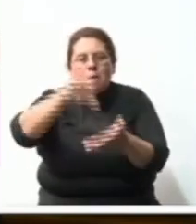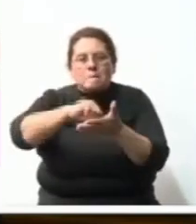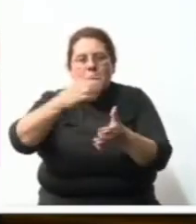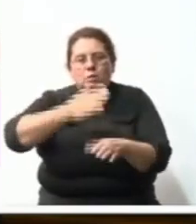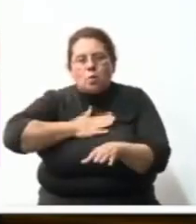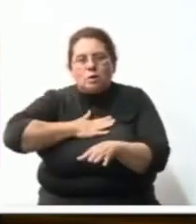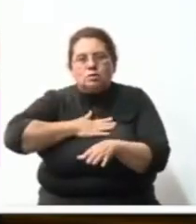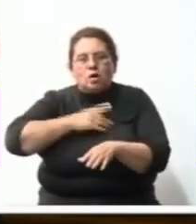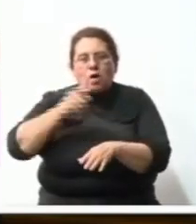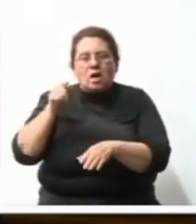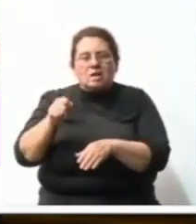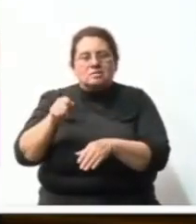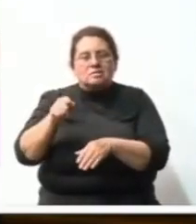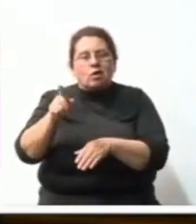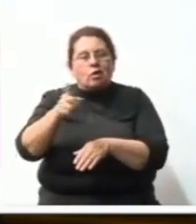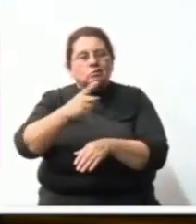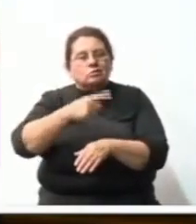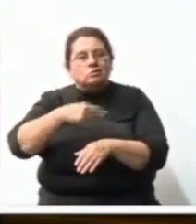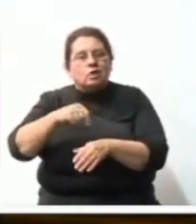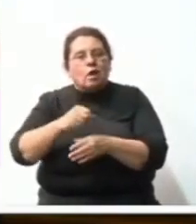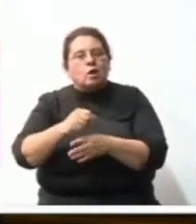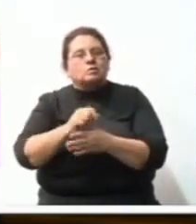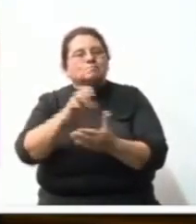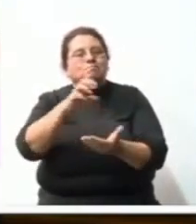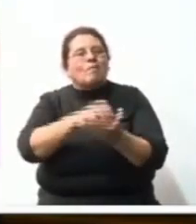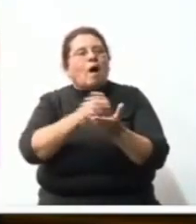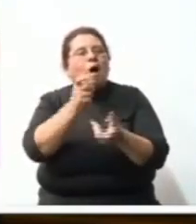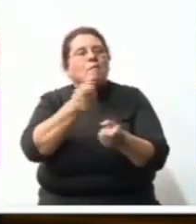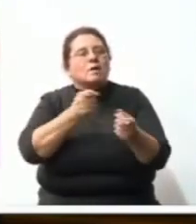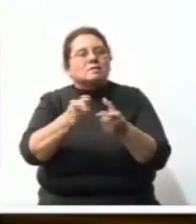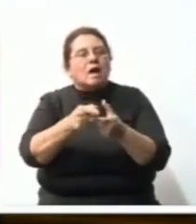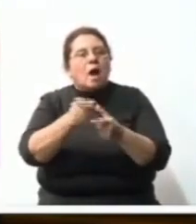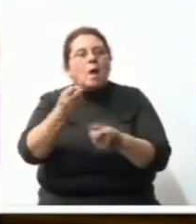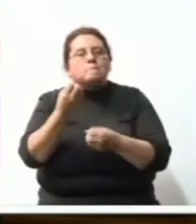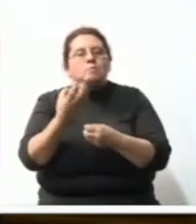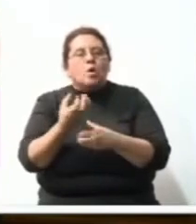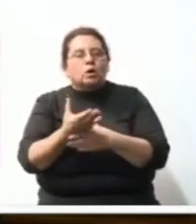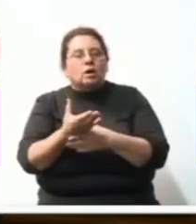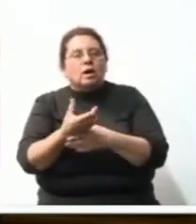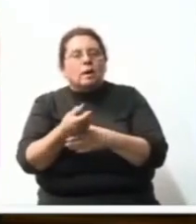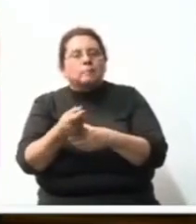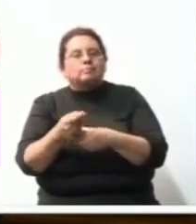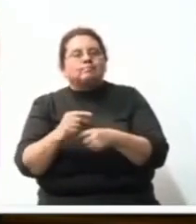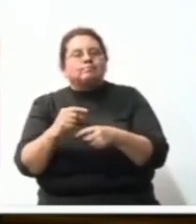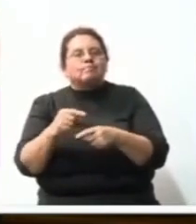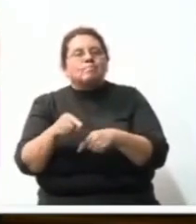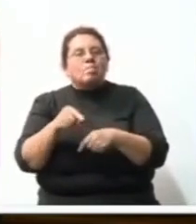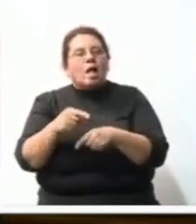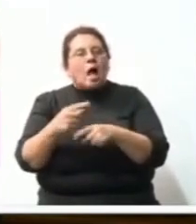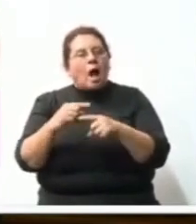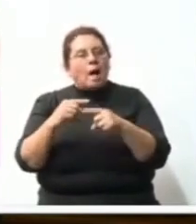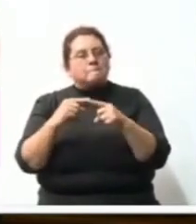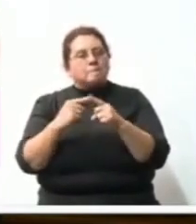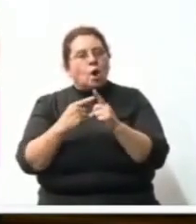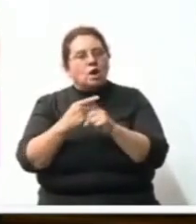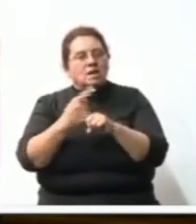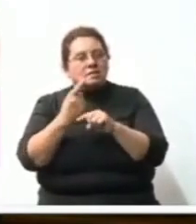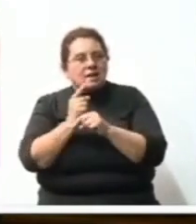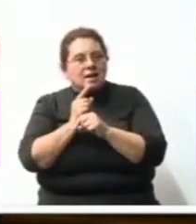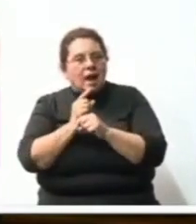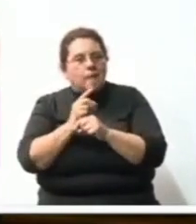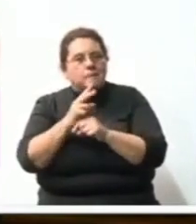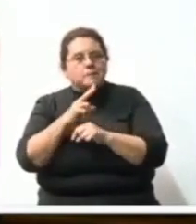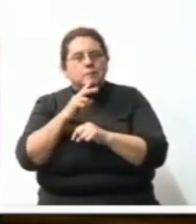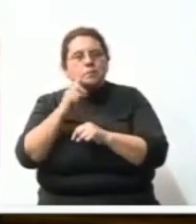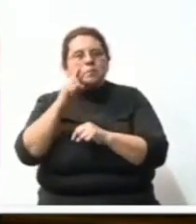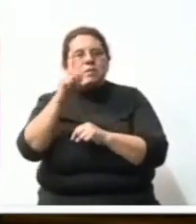villarruel porque esta política que tiene villarruel tiene un doble objetivo Por